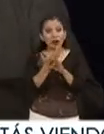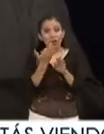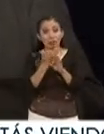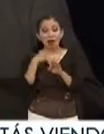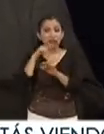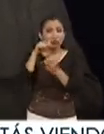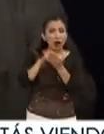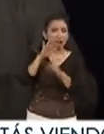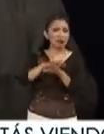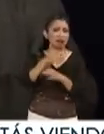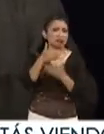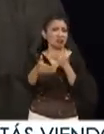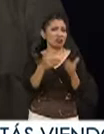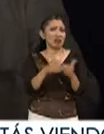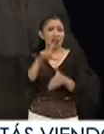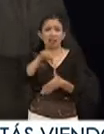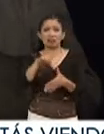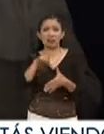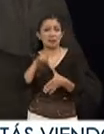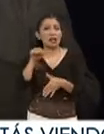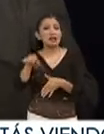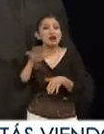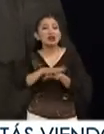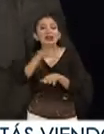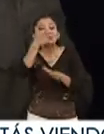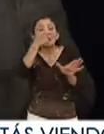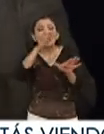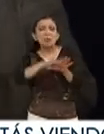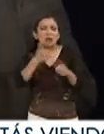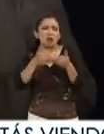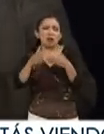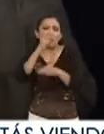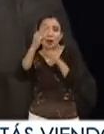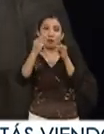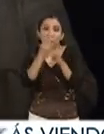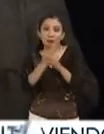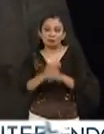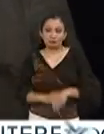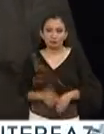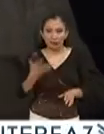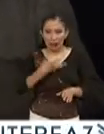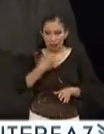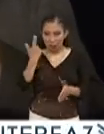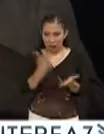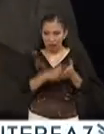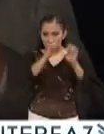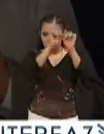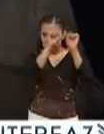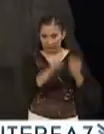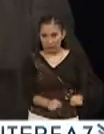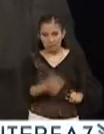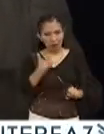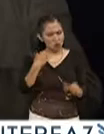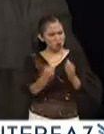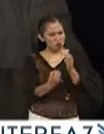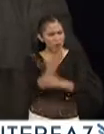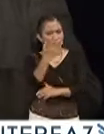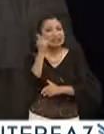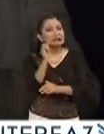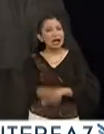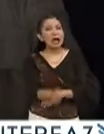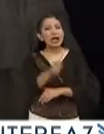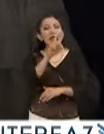es el planetario más moderno de Latinoamérica y uno de los 7 más modernos del mundo. Contamos con un sistema totalmente nuevo que es